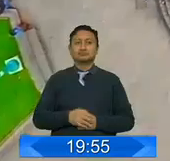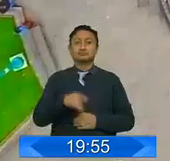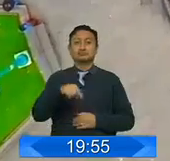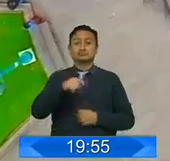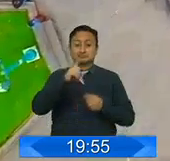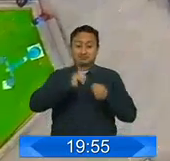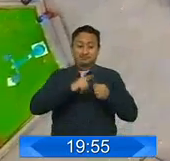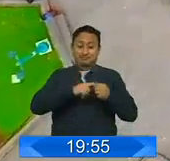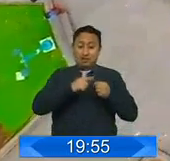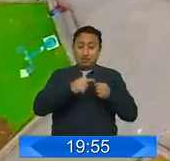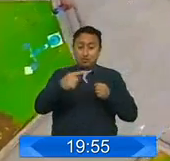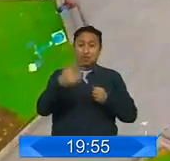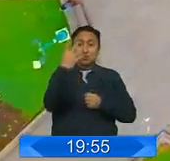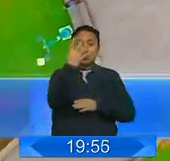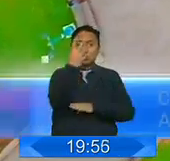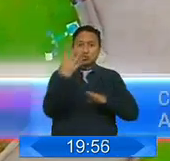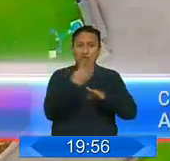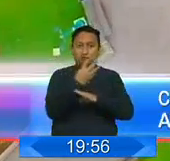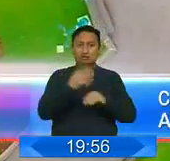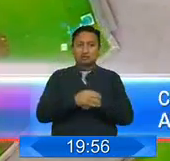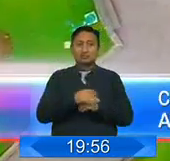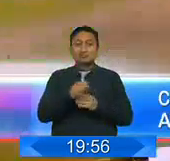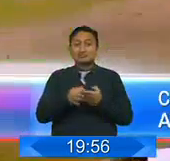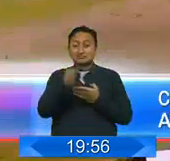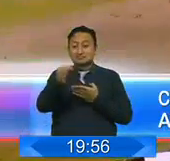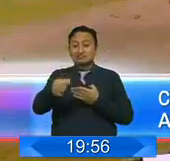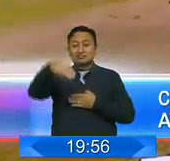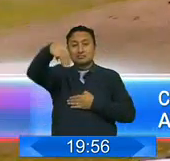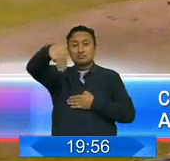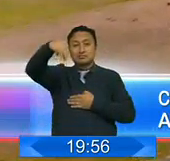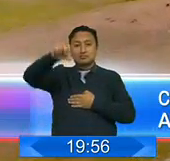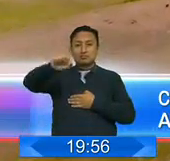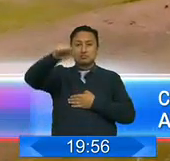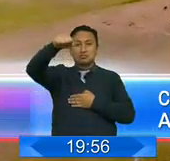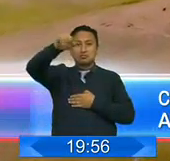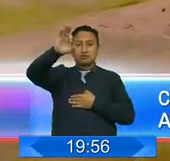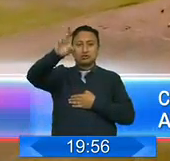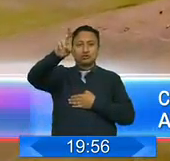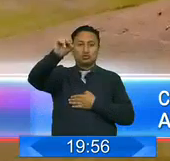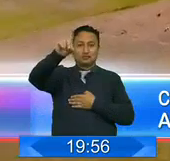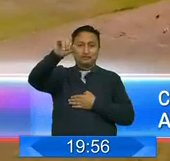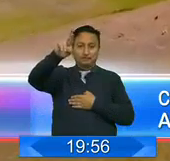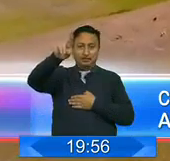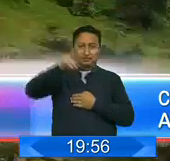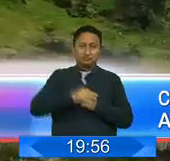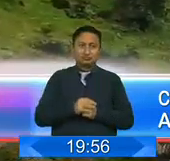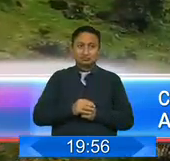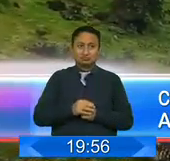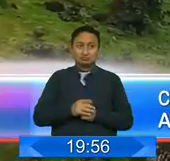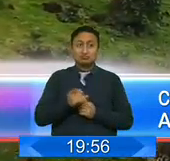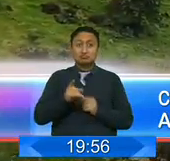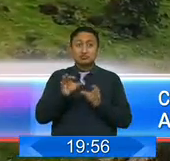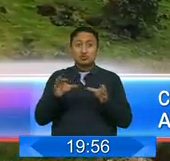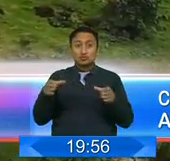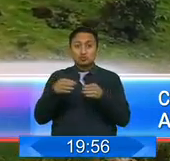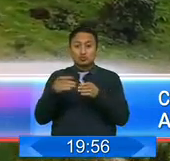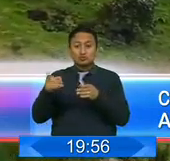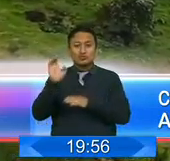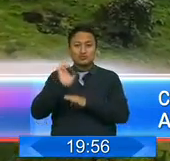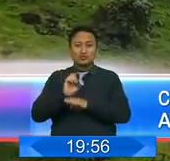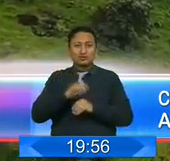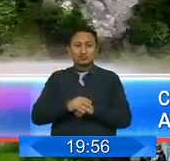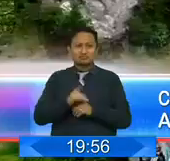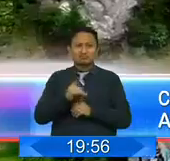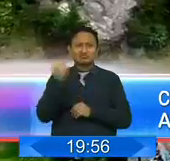de la ciudad de Quito está el cantón Montúfar, en la provincia del Carchi, en el norte del país. Un rincón del Ecuador que